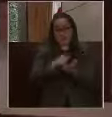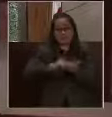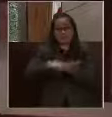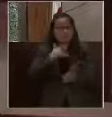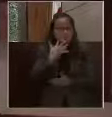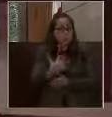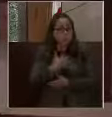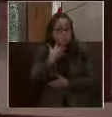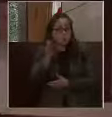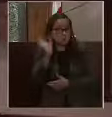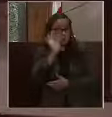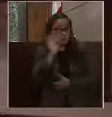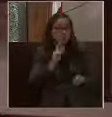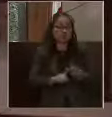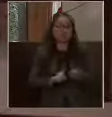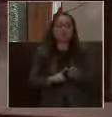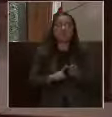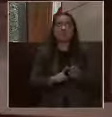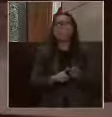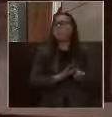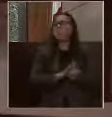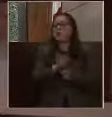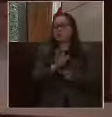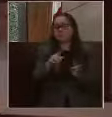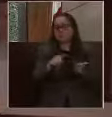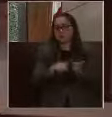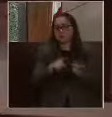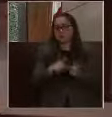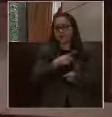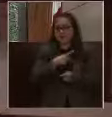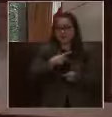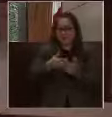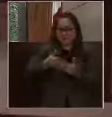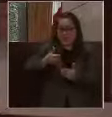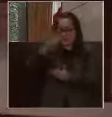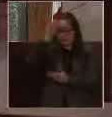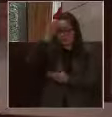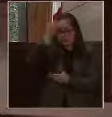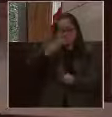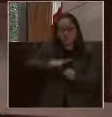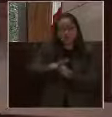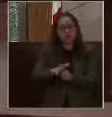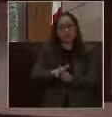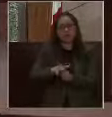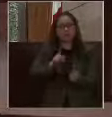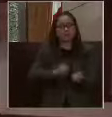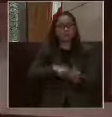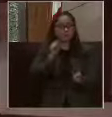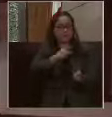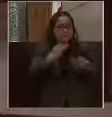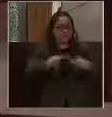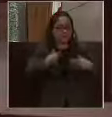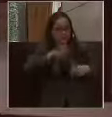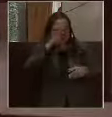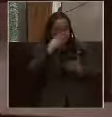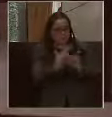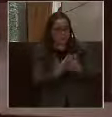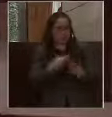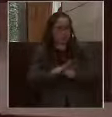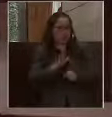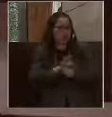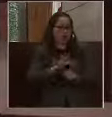y el segundo, que es el subjetivo, que tiene que ver con el conocimiento previo a cargo del sujeto activo de la